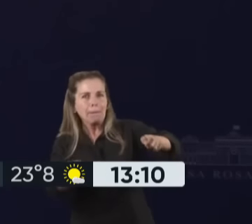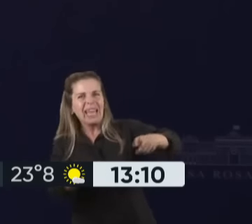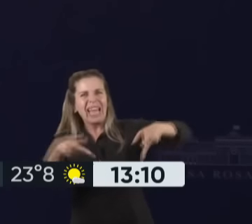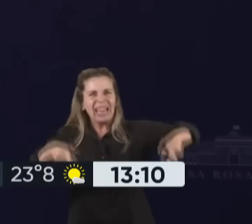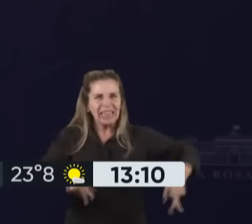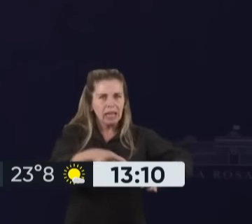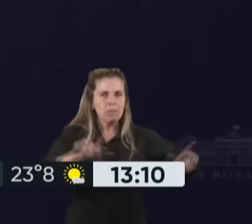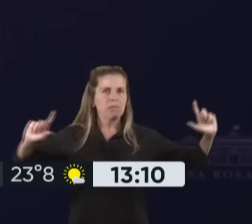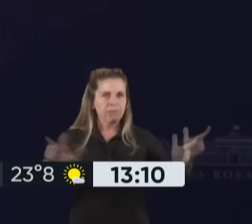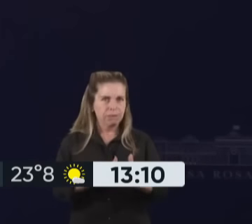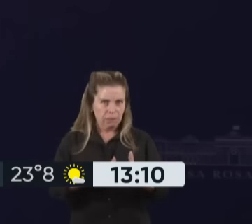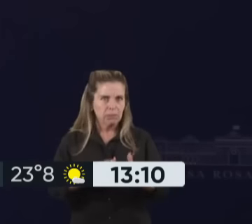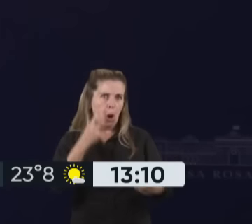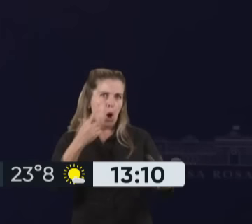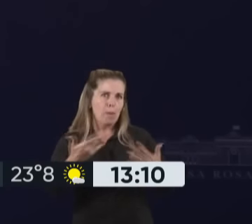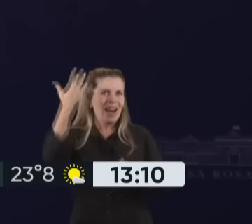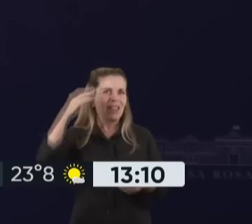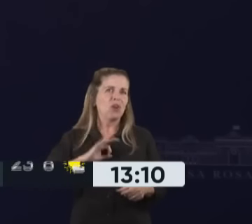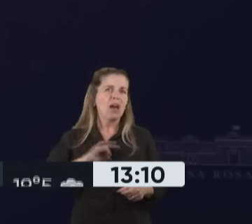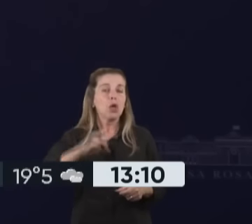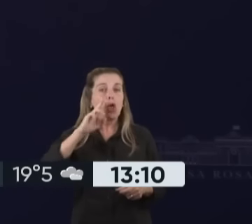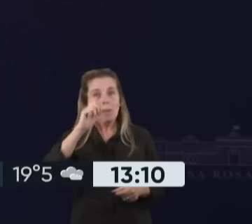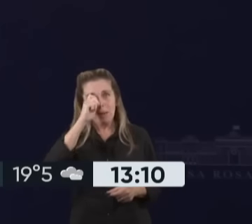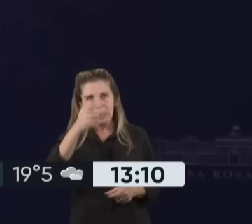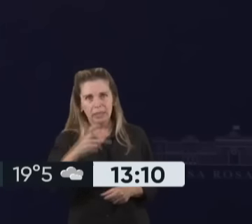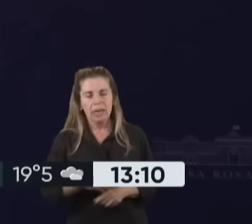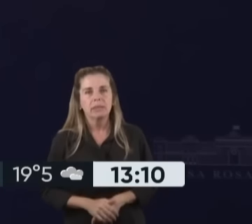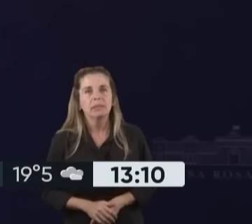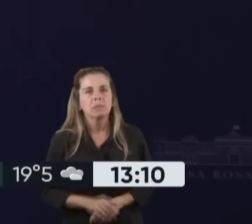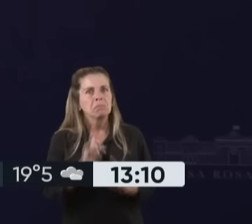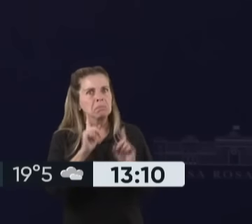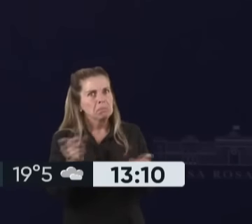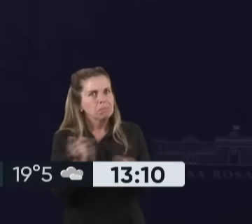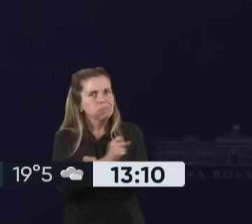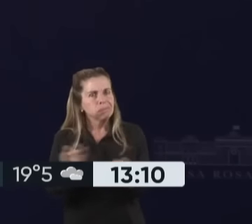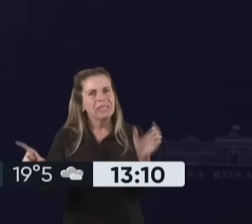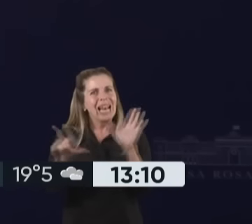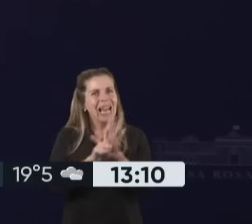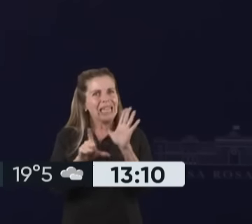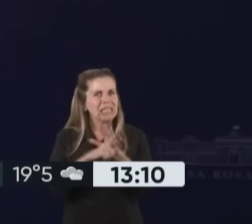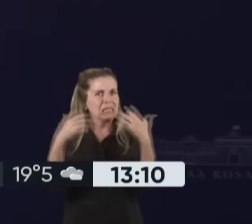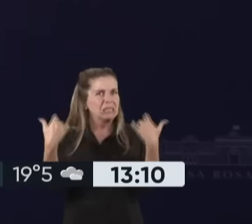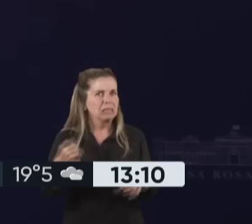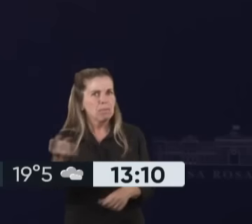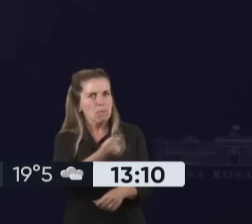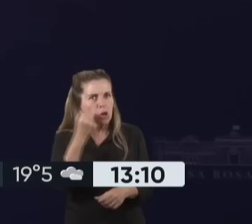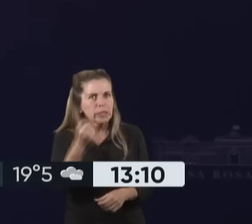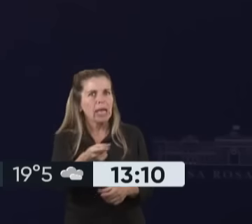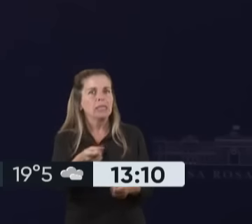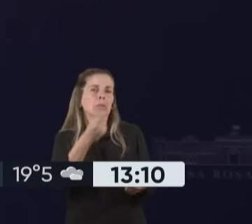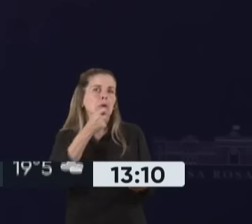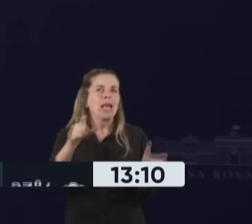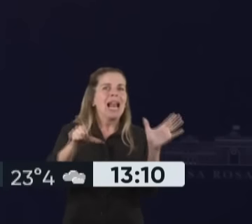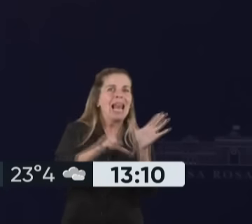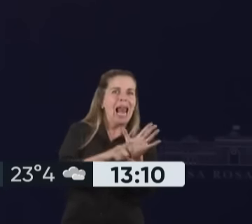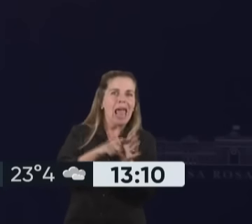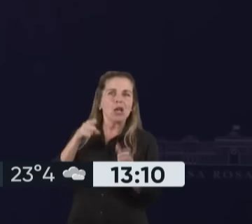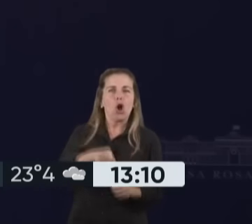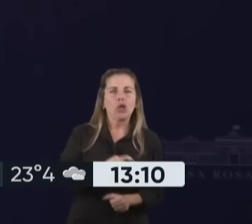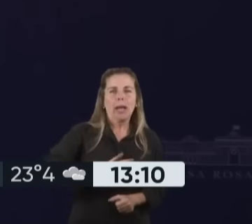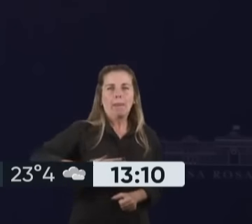8.239 registrados durante el año 2023. Se aprobaron leyes claves para desmantelar el crimen organizado, como la ley